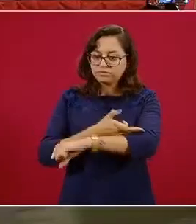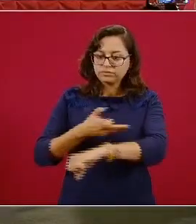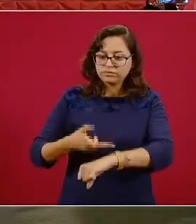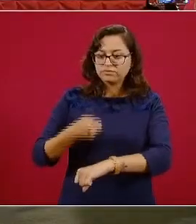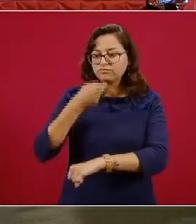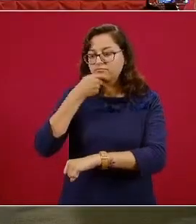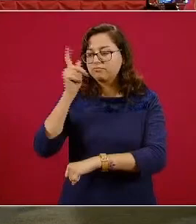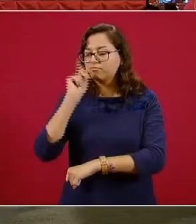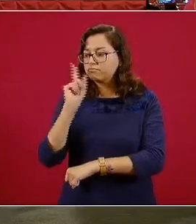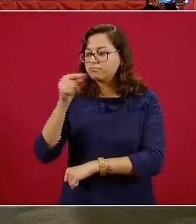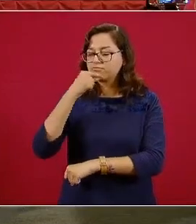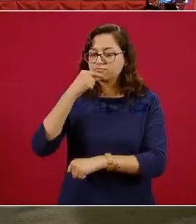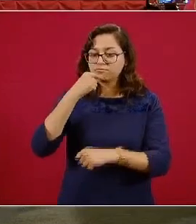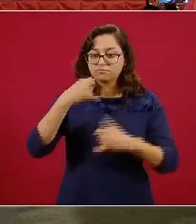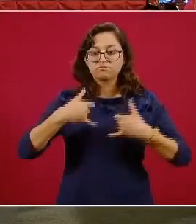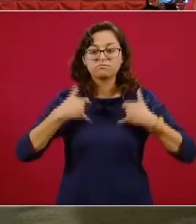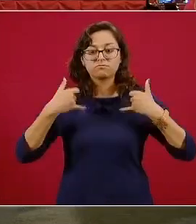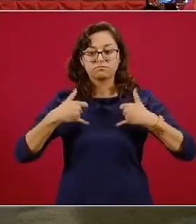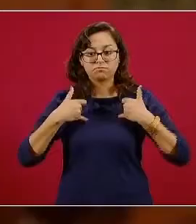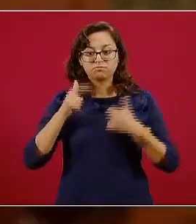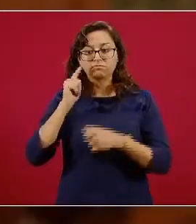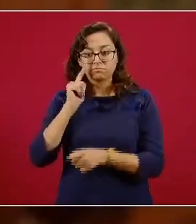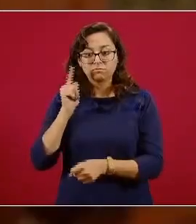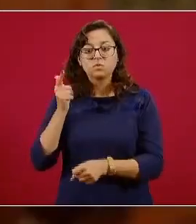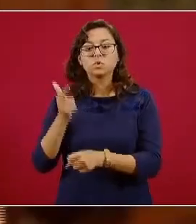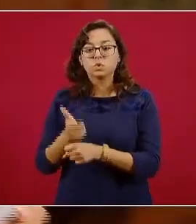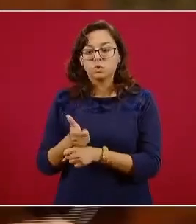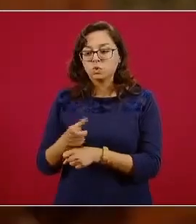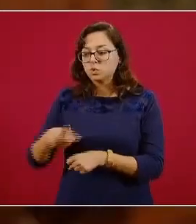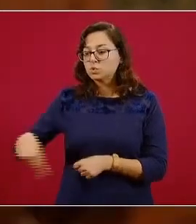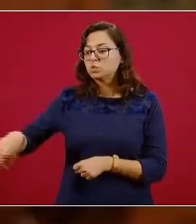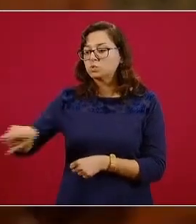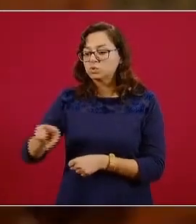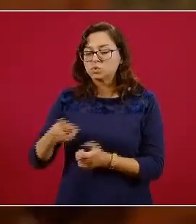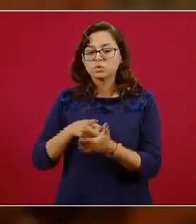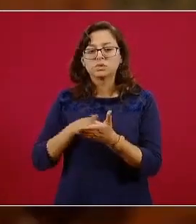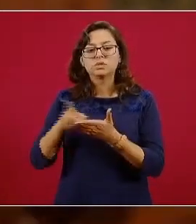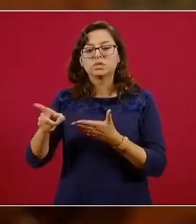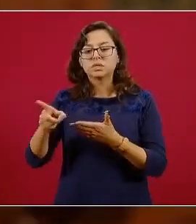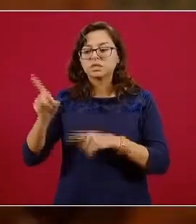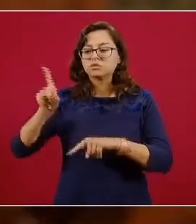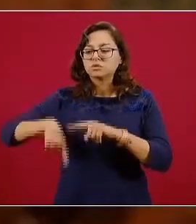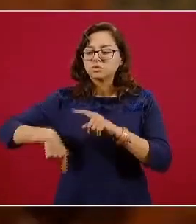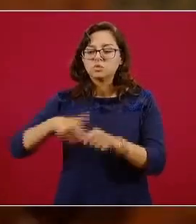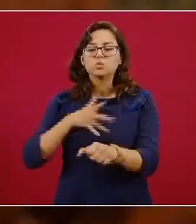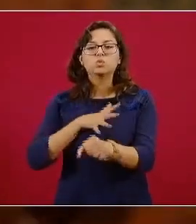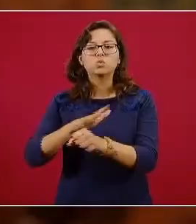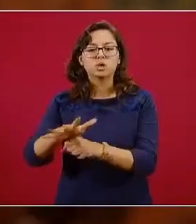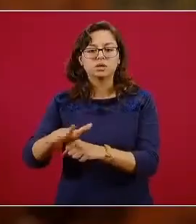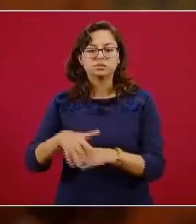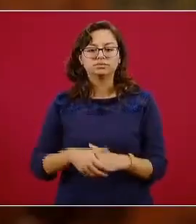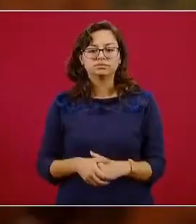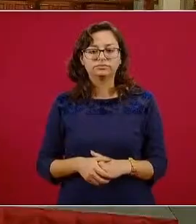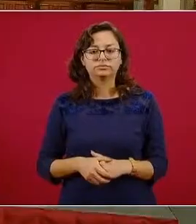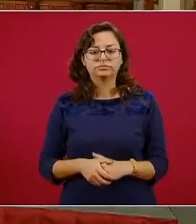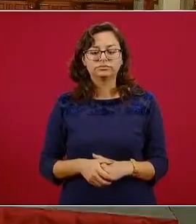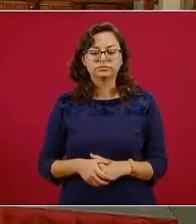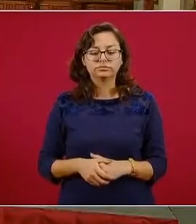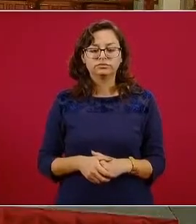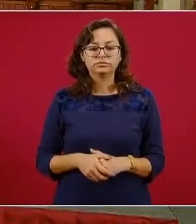con los adolescentes, para identificar cuáles fueron estos derechos vulnerados. La siguiente, por